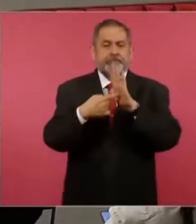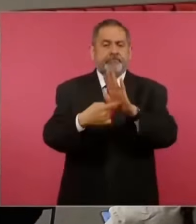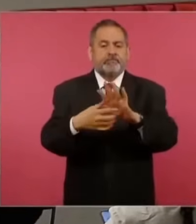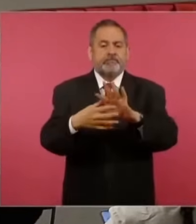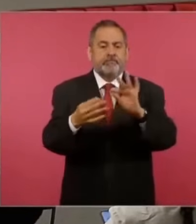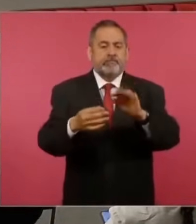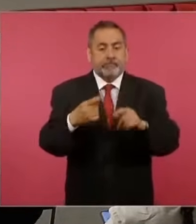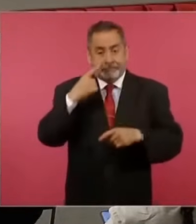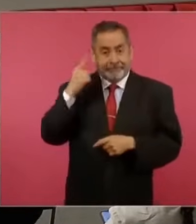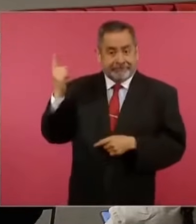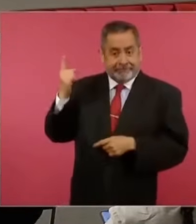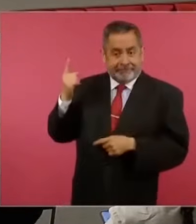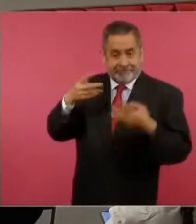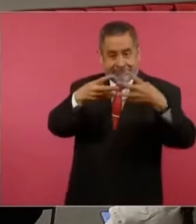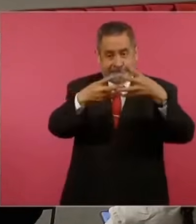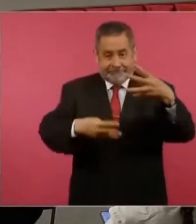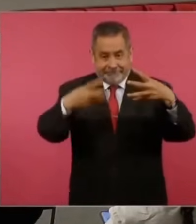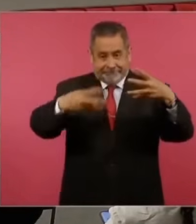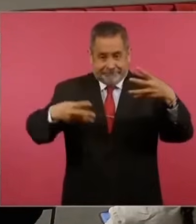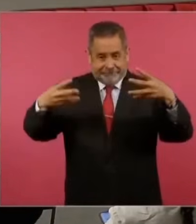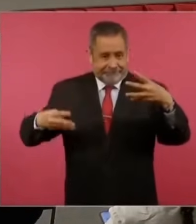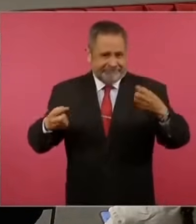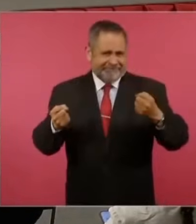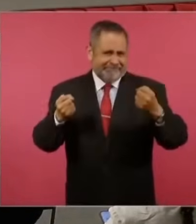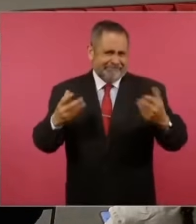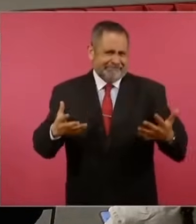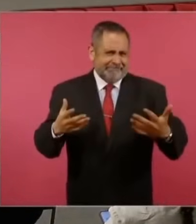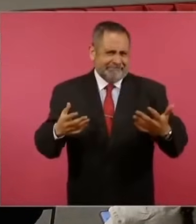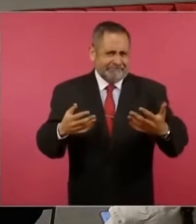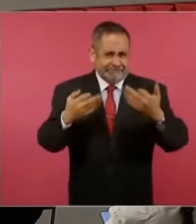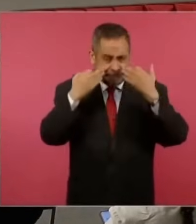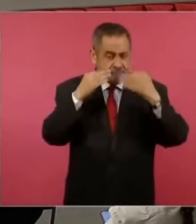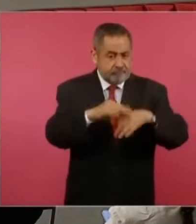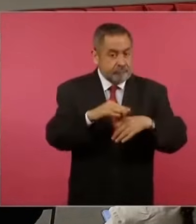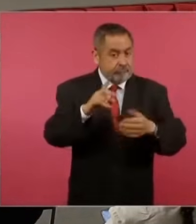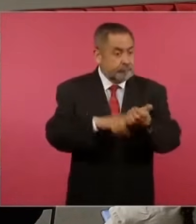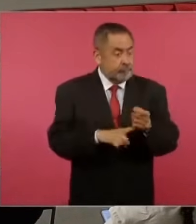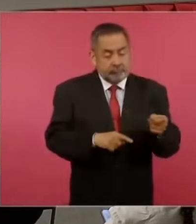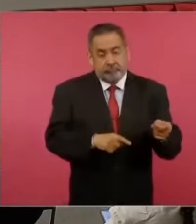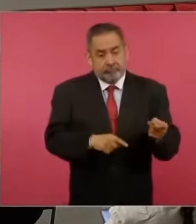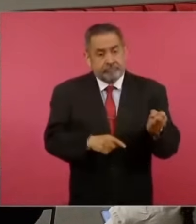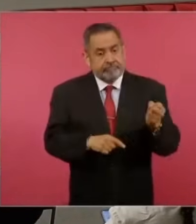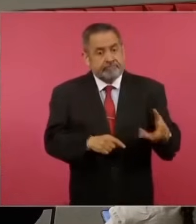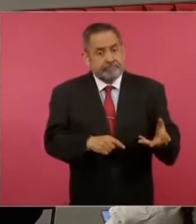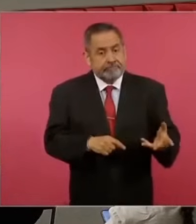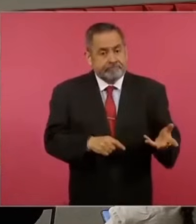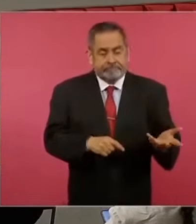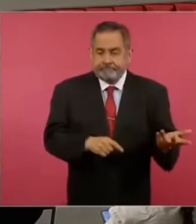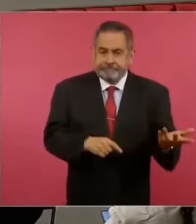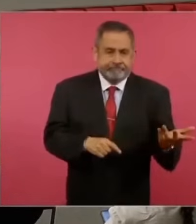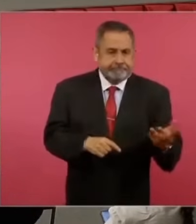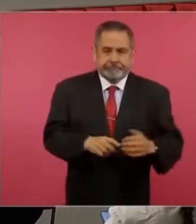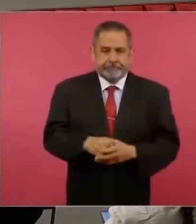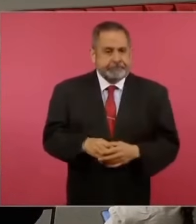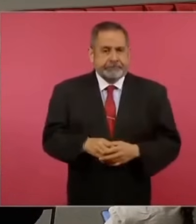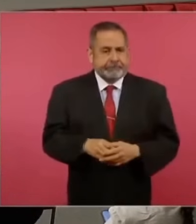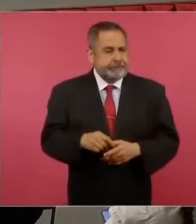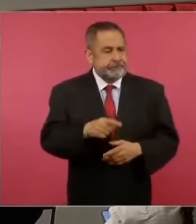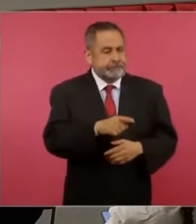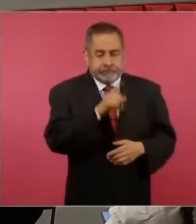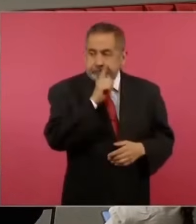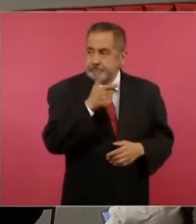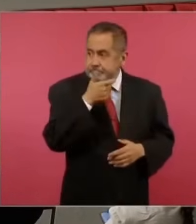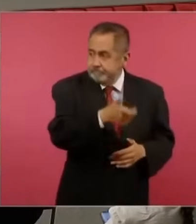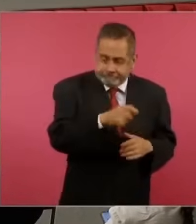presentar, bueno, aquí están los testigos, algunos testigos de los anuncios pagados, la